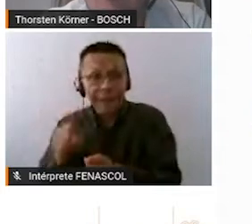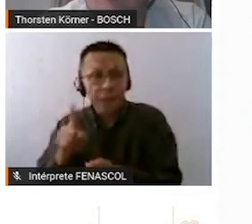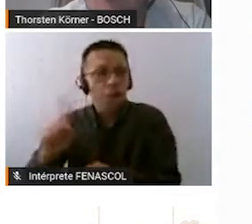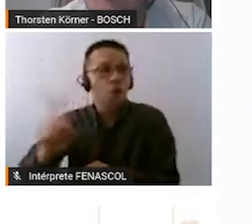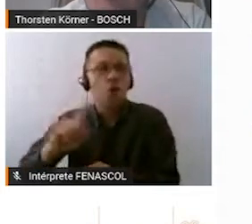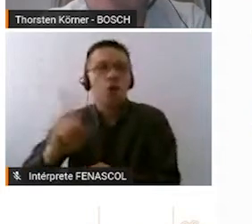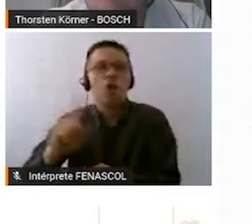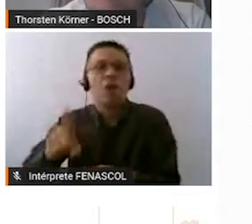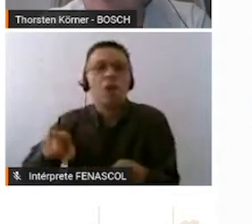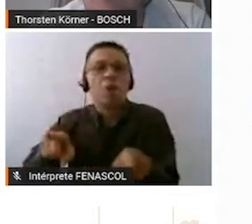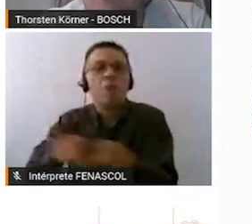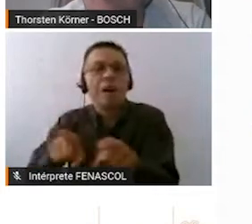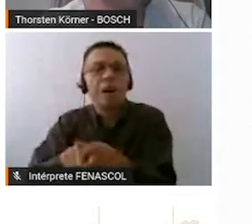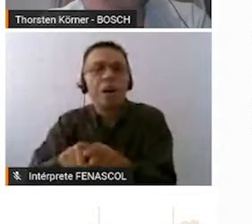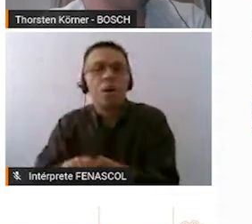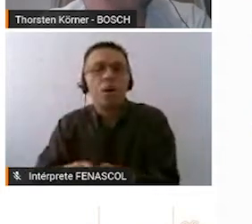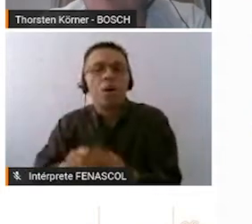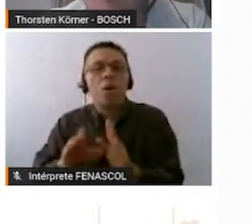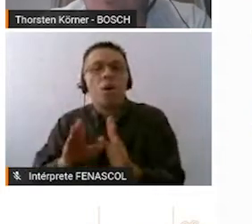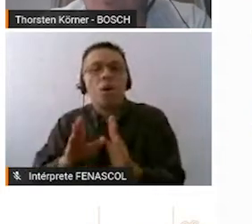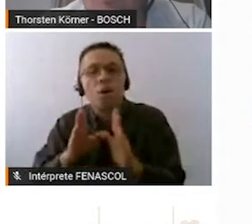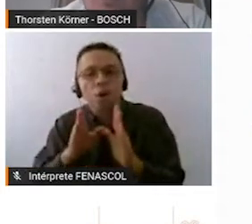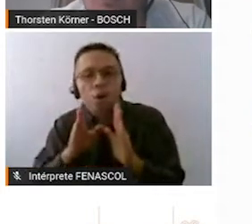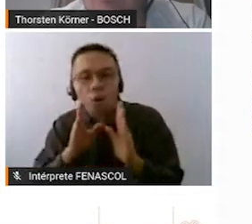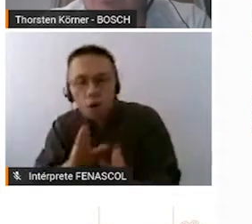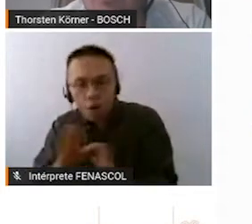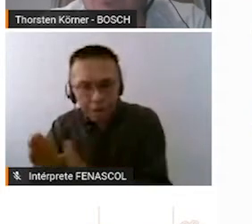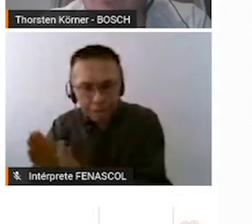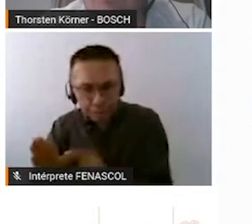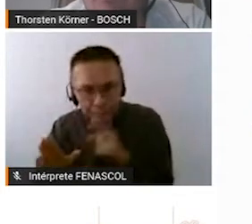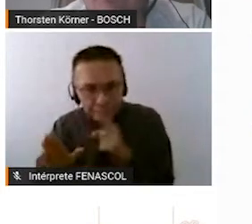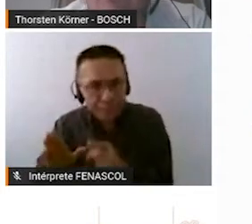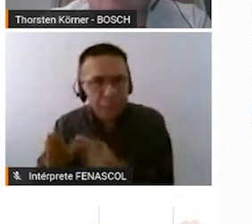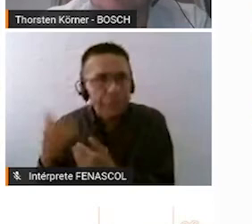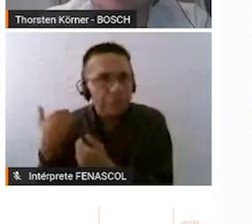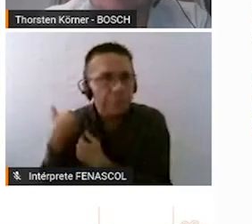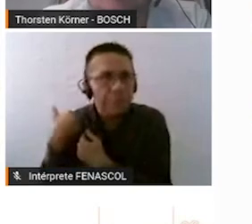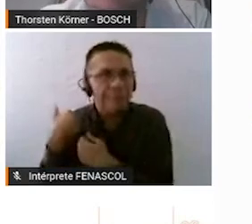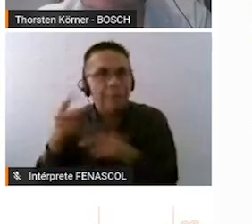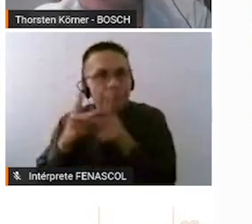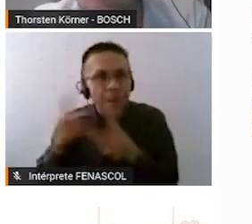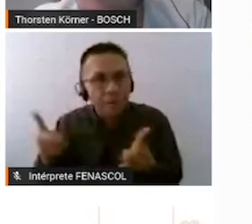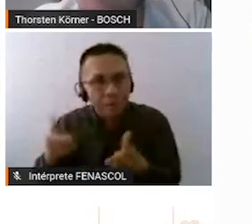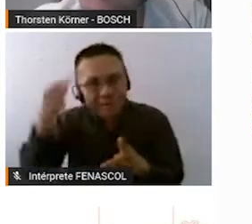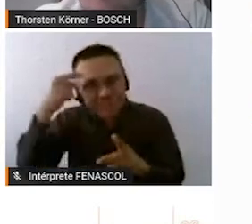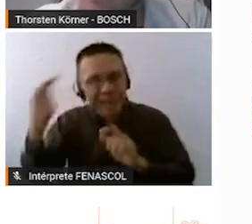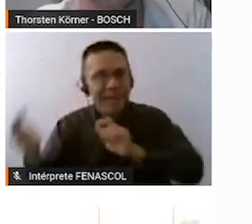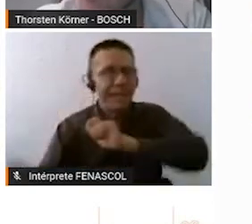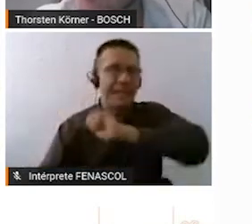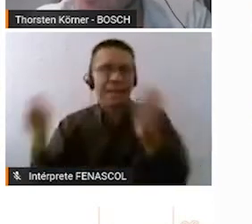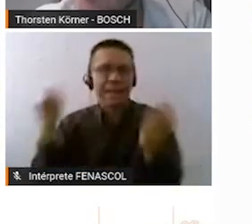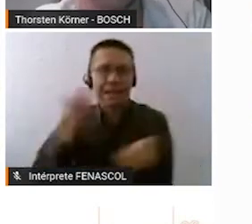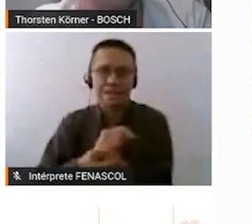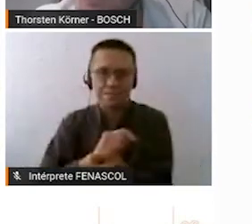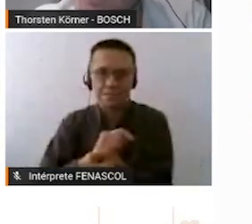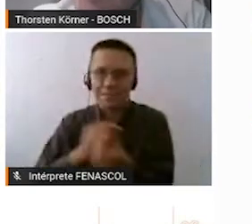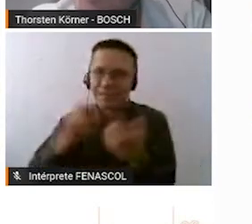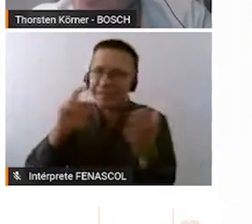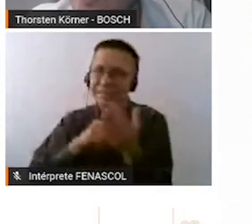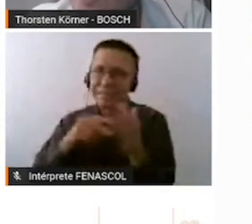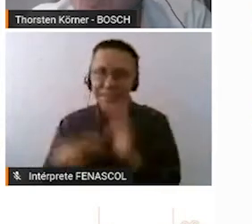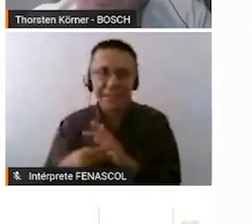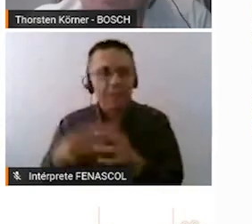en las organizaciones los principales elementos somos nosotros, las personas. Vale decir que podría decirse que la revolución